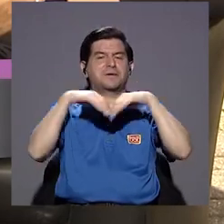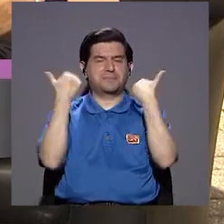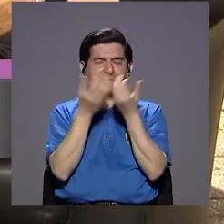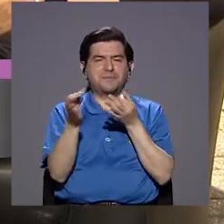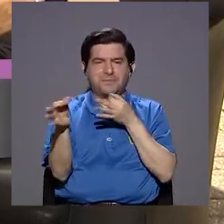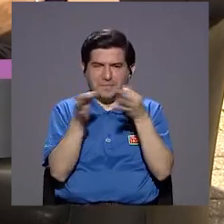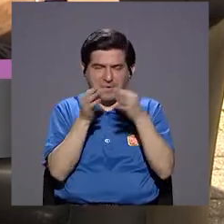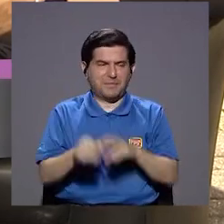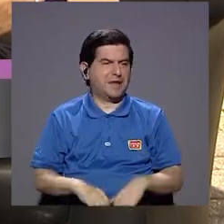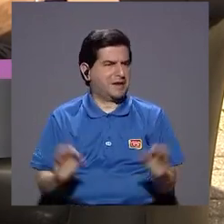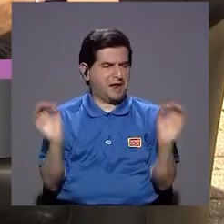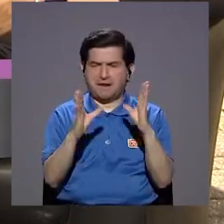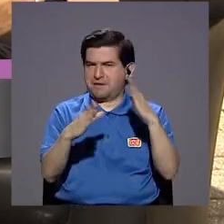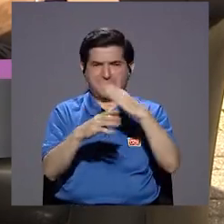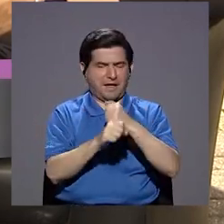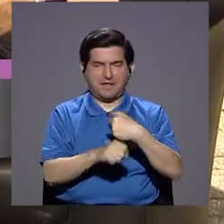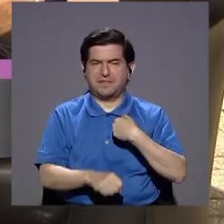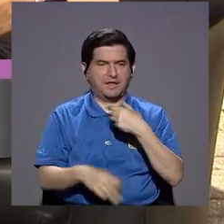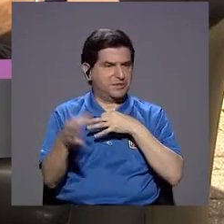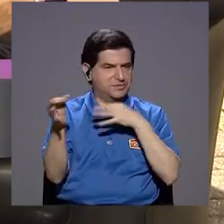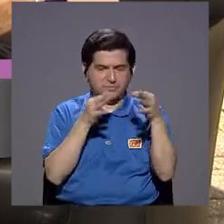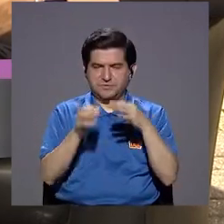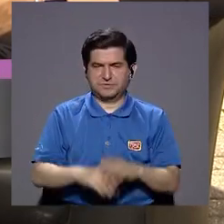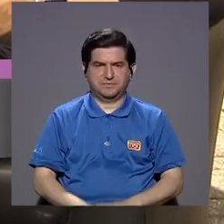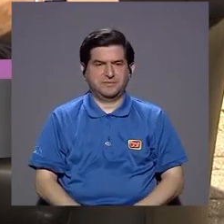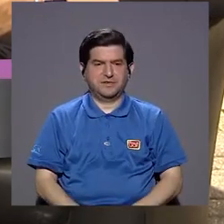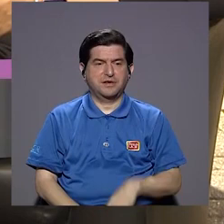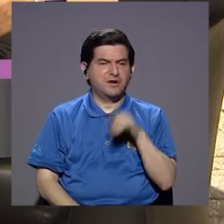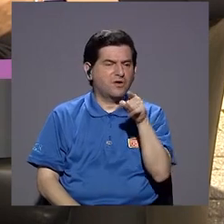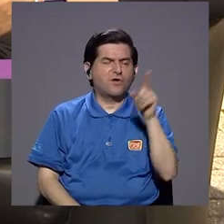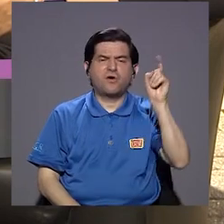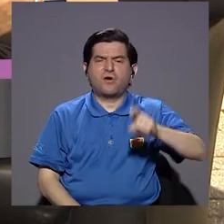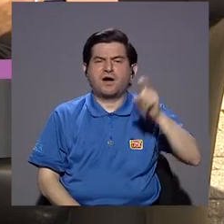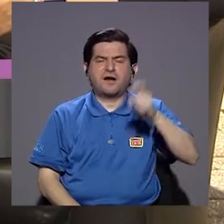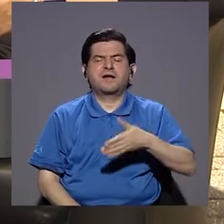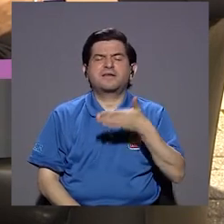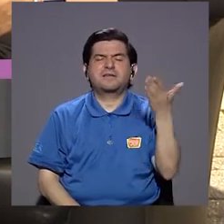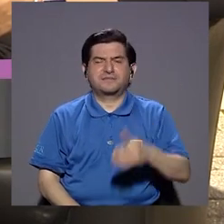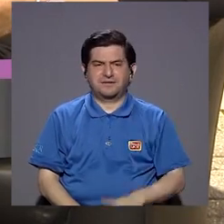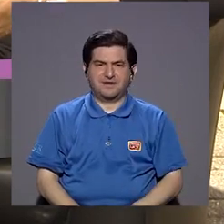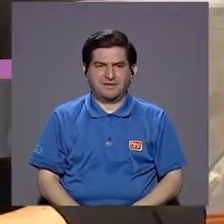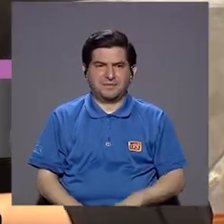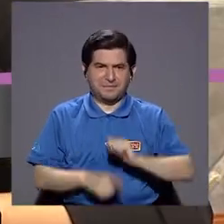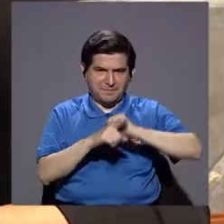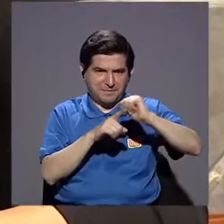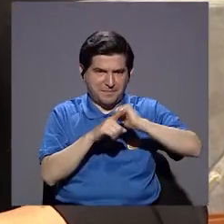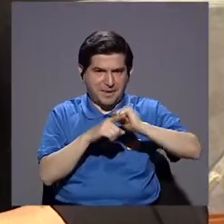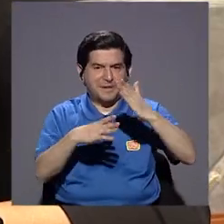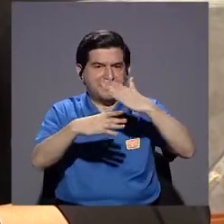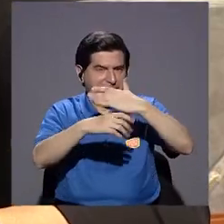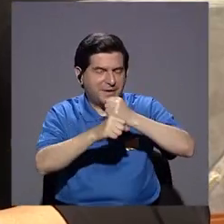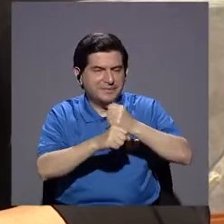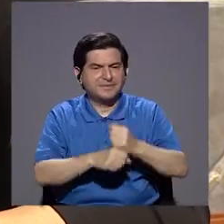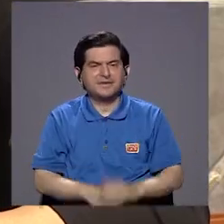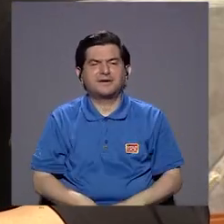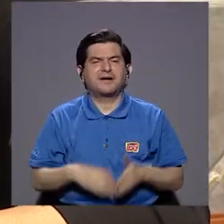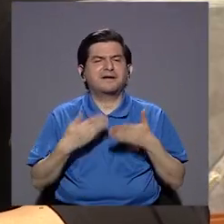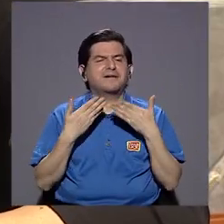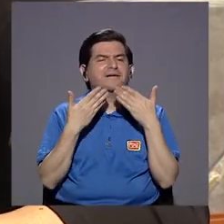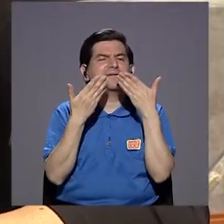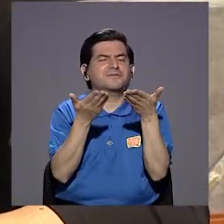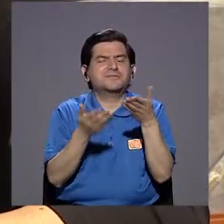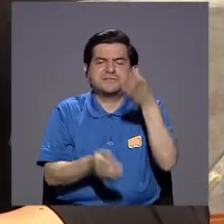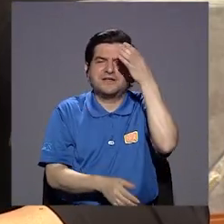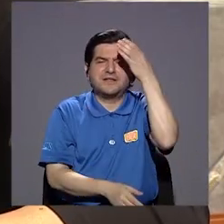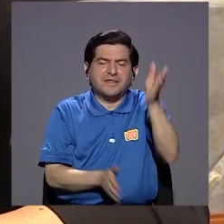clase, que no hacemos nada porque les digo como qué es lo que necesitamos para hacer la práctica. Entonces, un poco se les da un